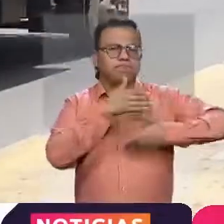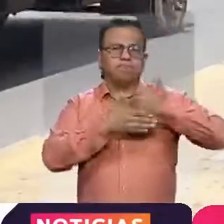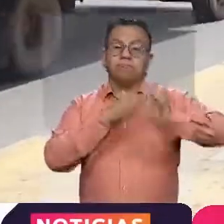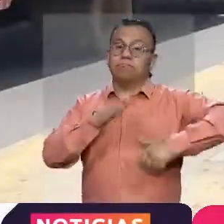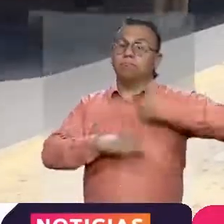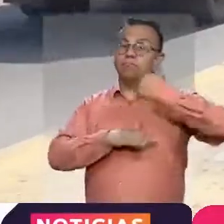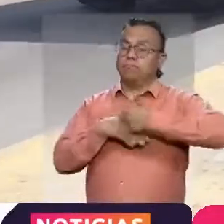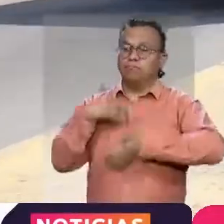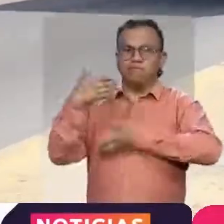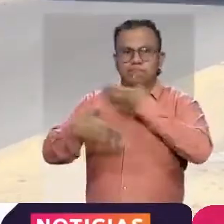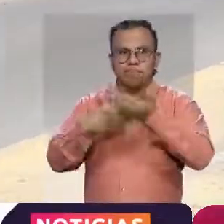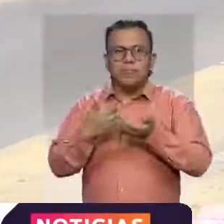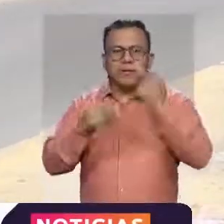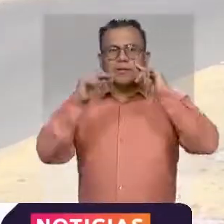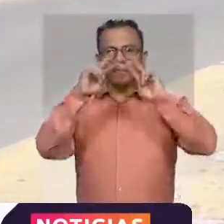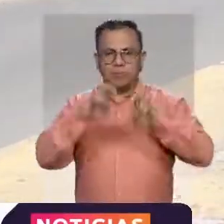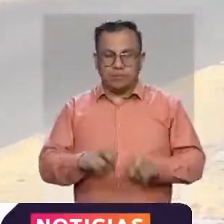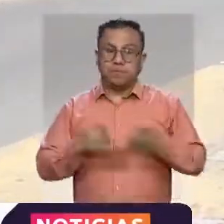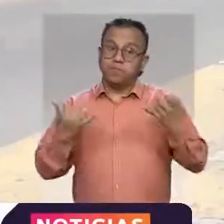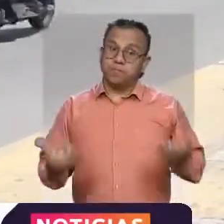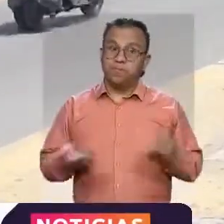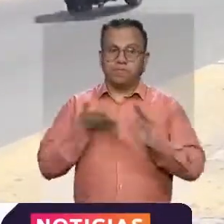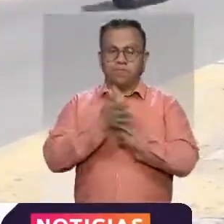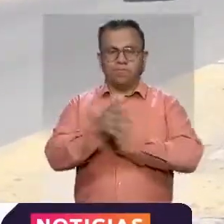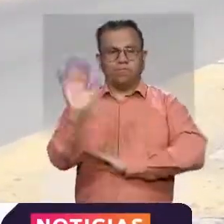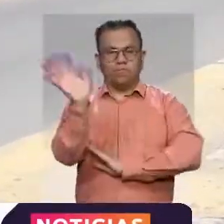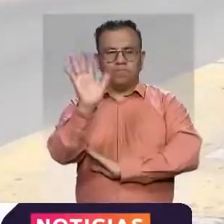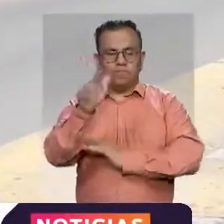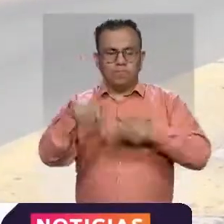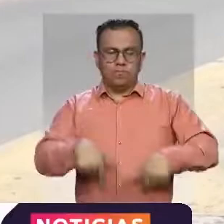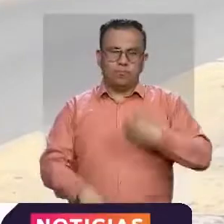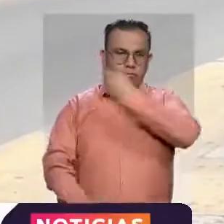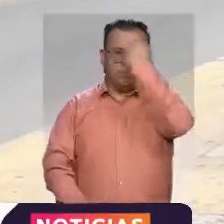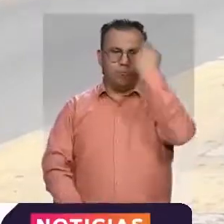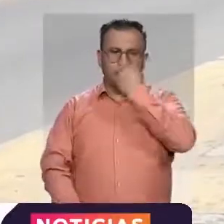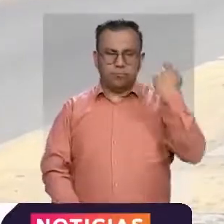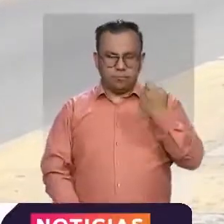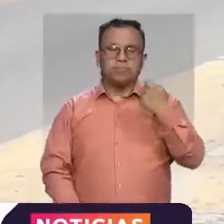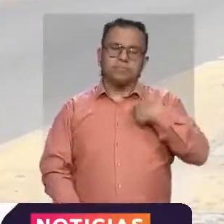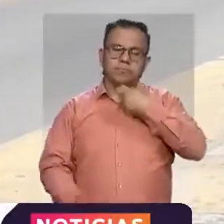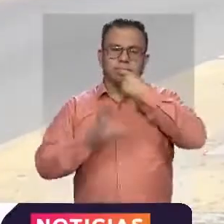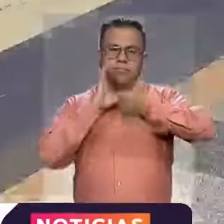puedan proceder con la investigación. Por el momento nos despedimos desde Soacha, Alexander Vera, Noticias Capital.